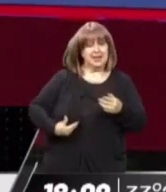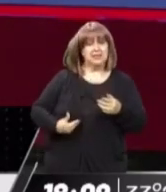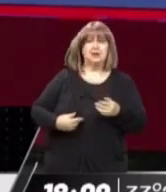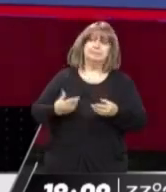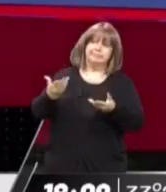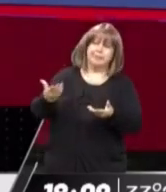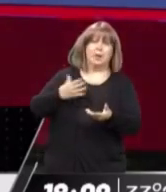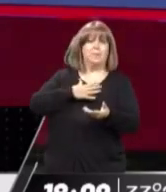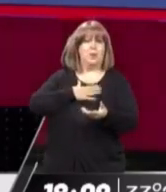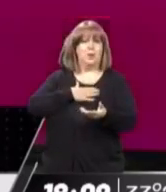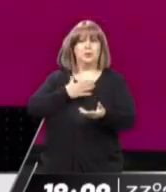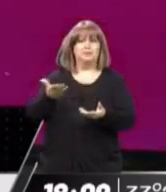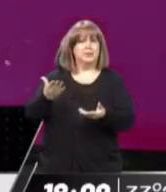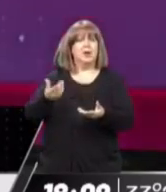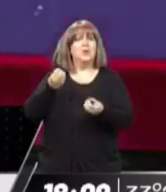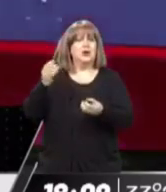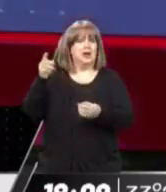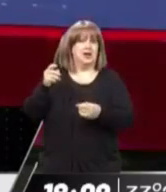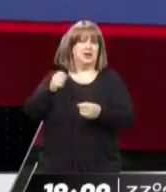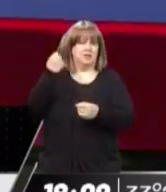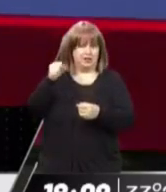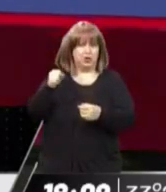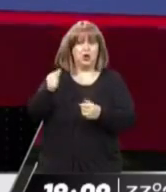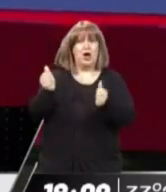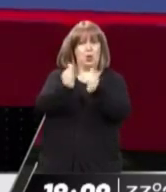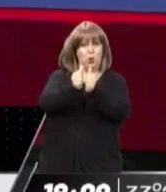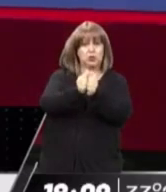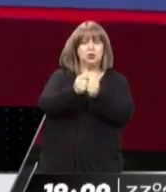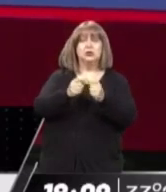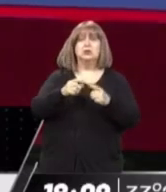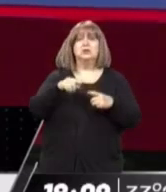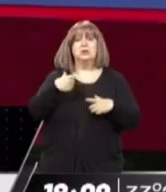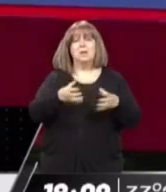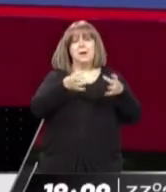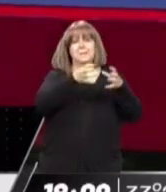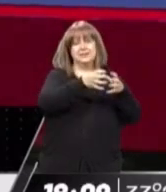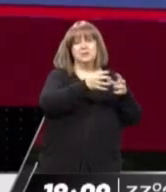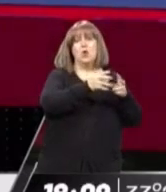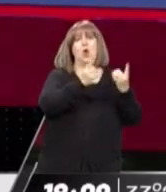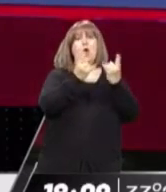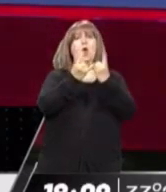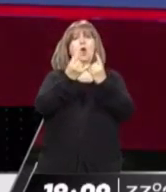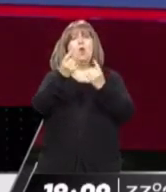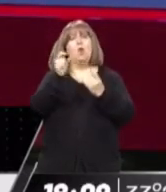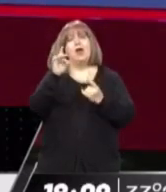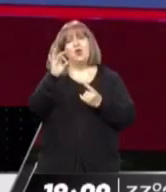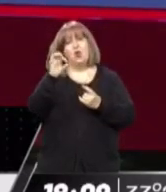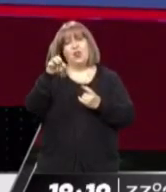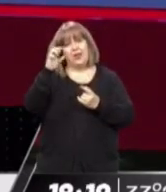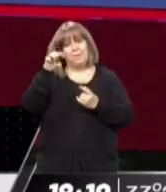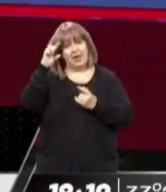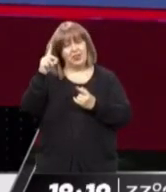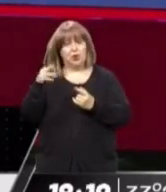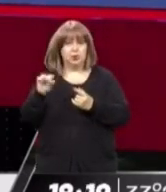funcionarios, algunos partidarios aquí en la provincia de Mendoza, de justicialismo, o el propio Guado de Pedro, ministro del Interior,